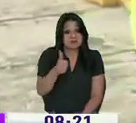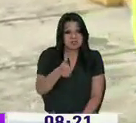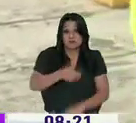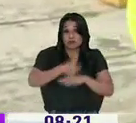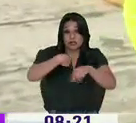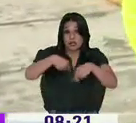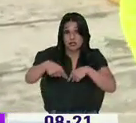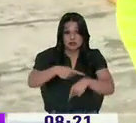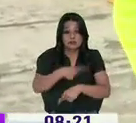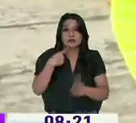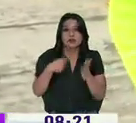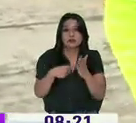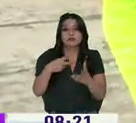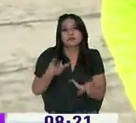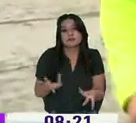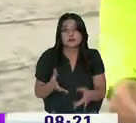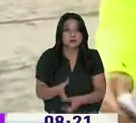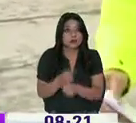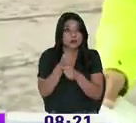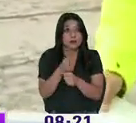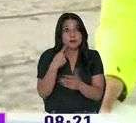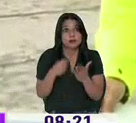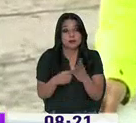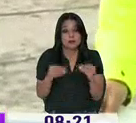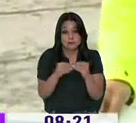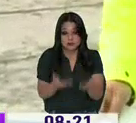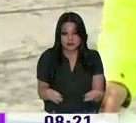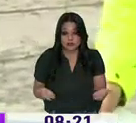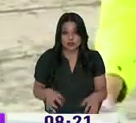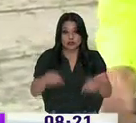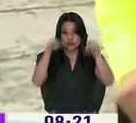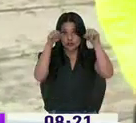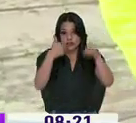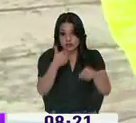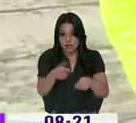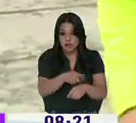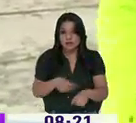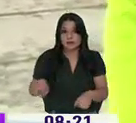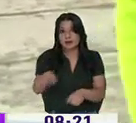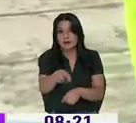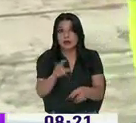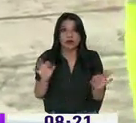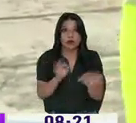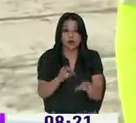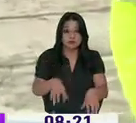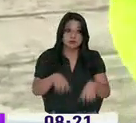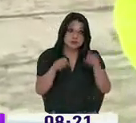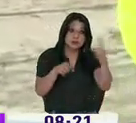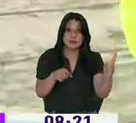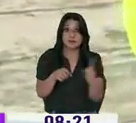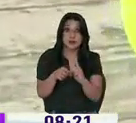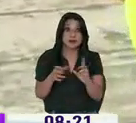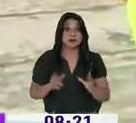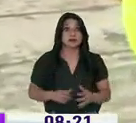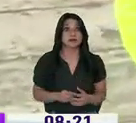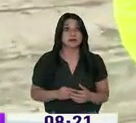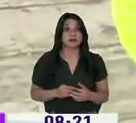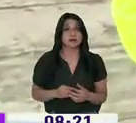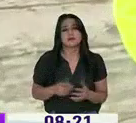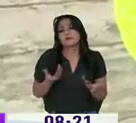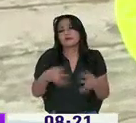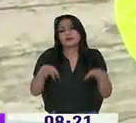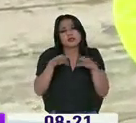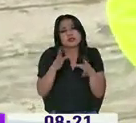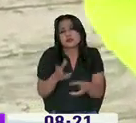inclusive por una norma de seguridad, ¿no? Si es que tiene más cosas en el capó, por ejemplo, y no se baja, o si es que se baja por seguridad. Por seguridad,